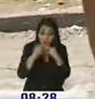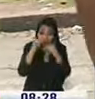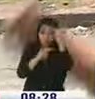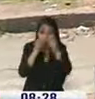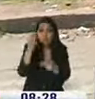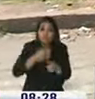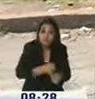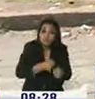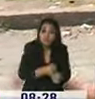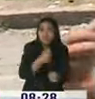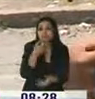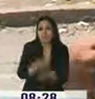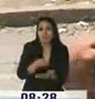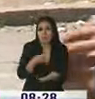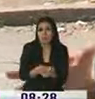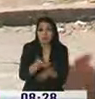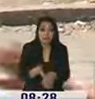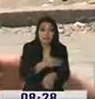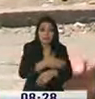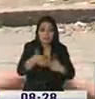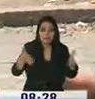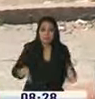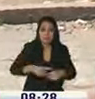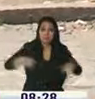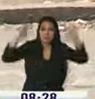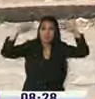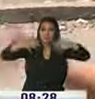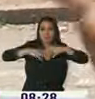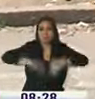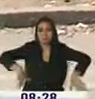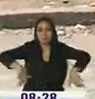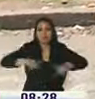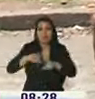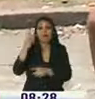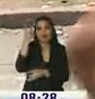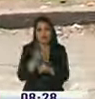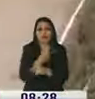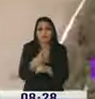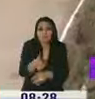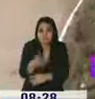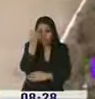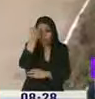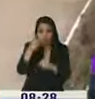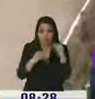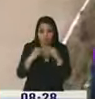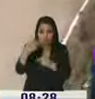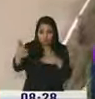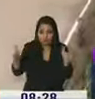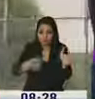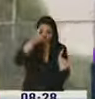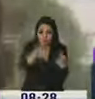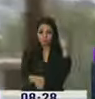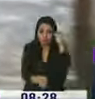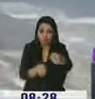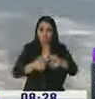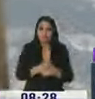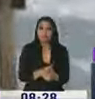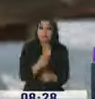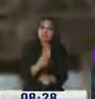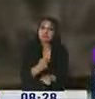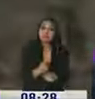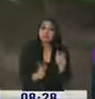poder hacer, porque ya hubo otro, pero con la lluvia, con el peso se dañó, este es el segundo que hacemos. Ante esta problemática, los moradores